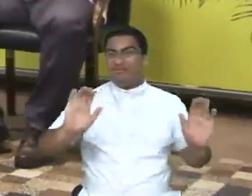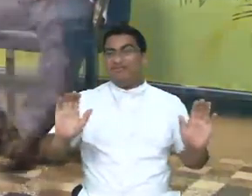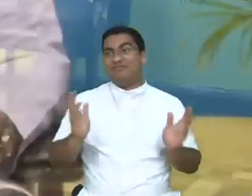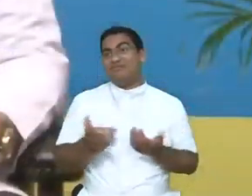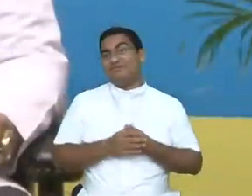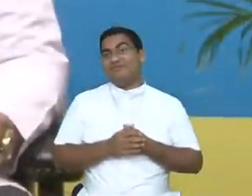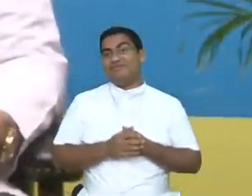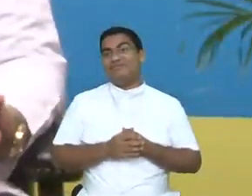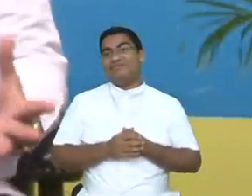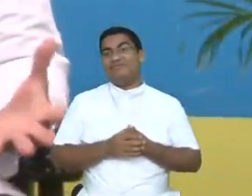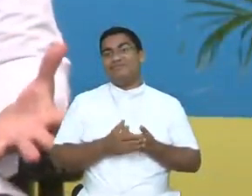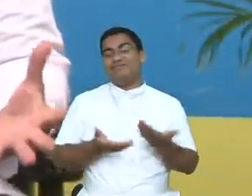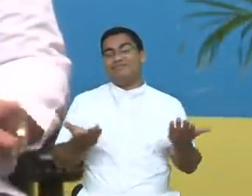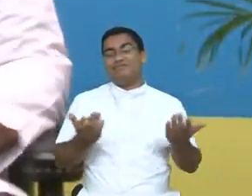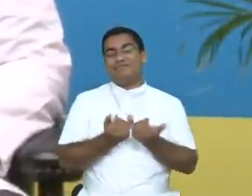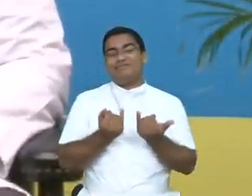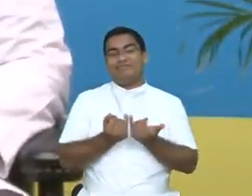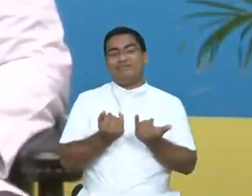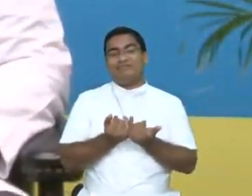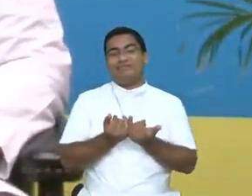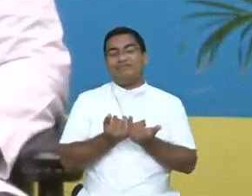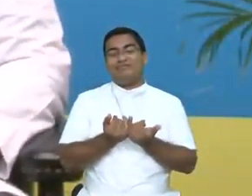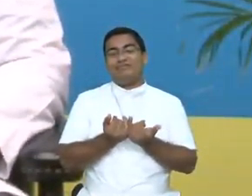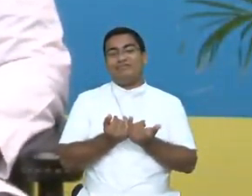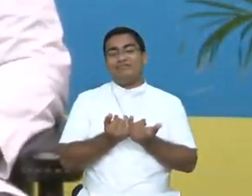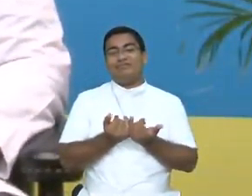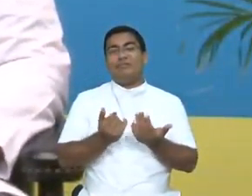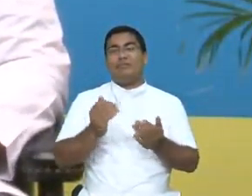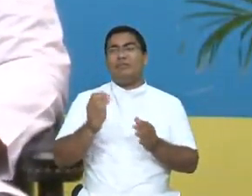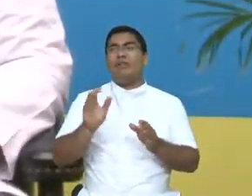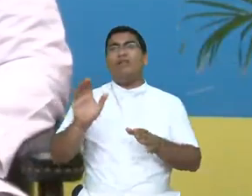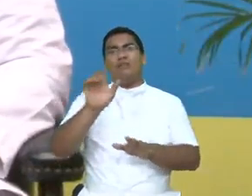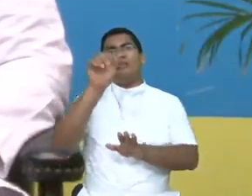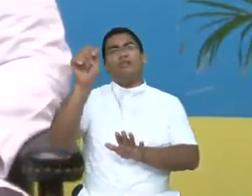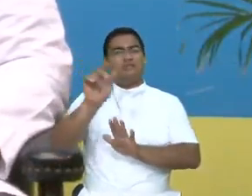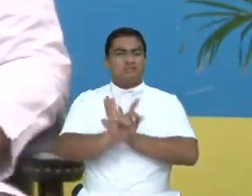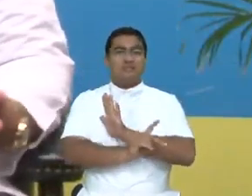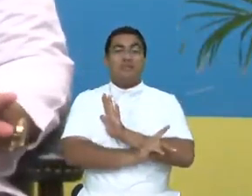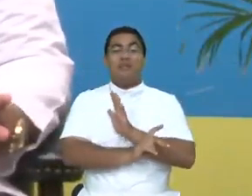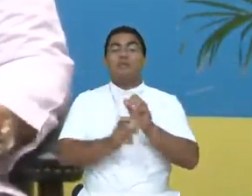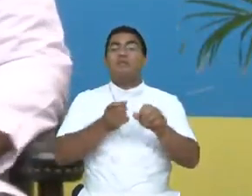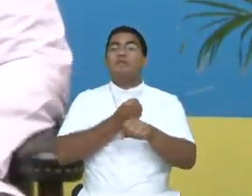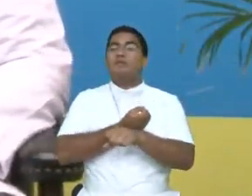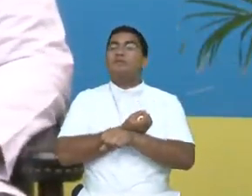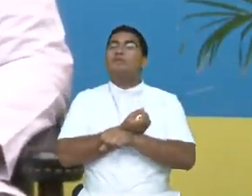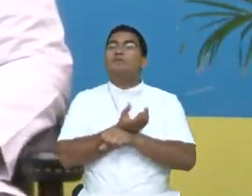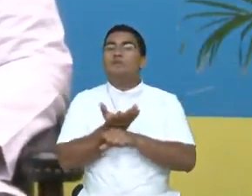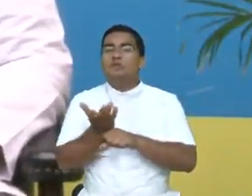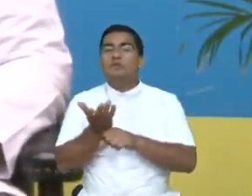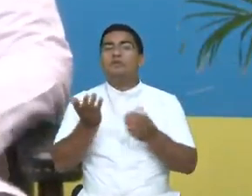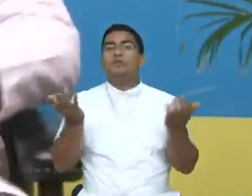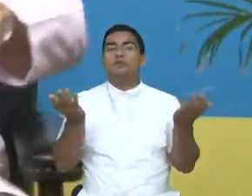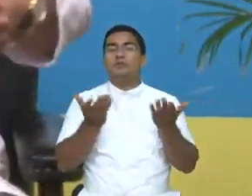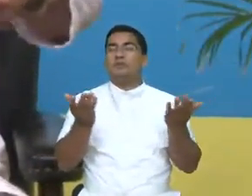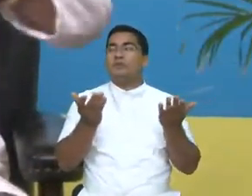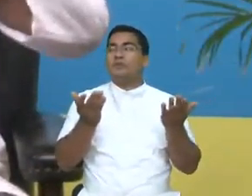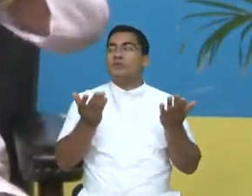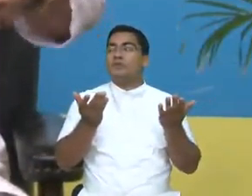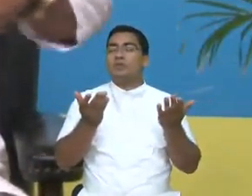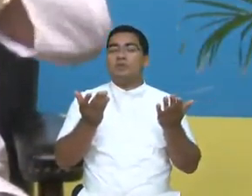Han documentado eso ya con bastante información en algunos países. Y lo que han recomendado, pues, una de las soluciones es usar